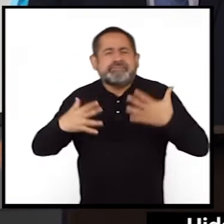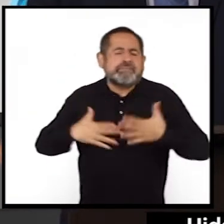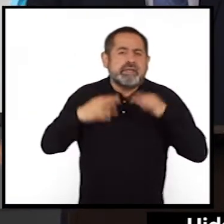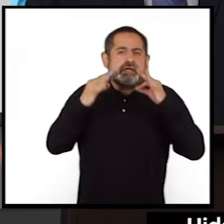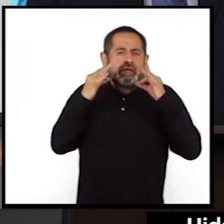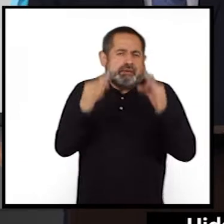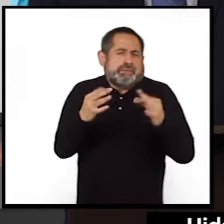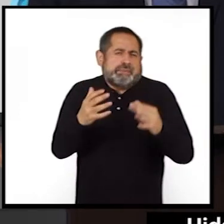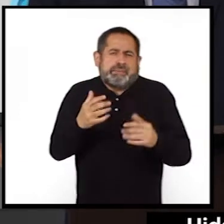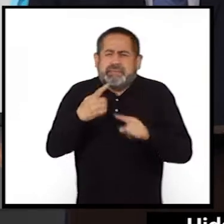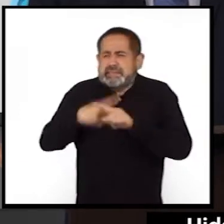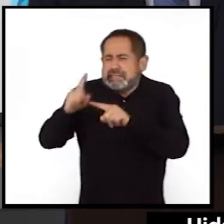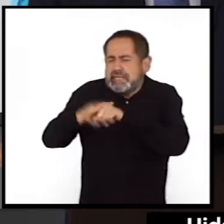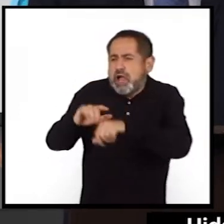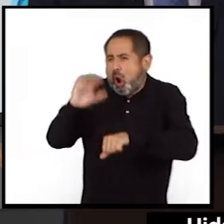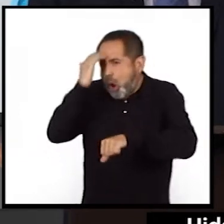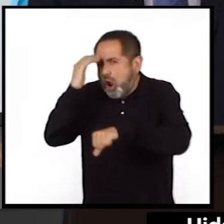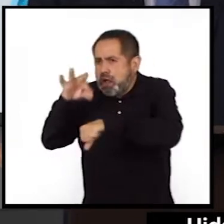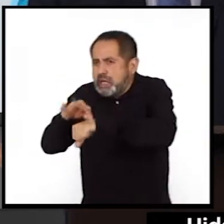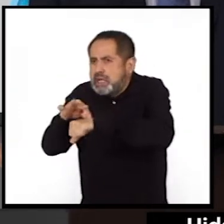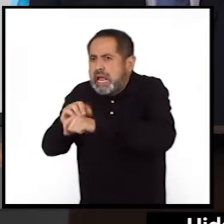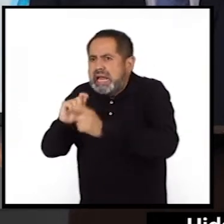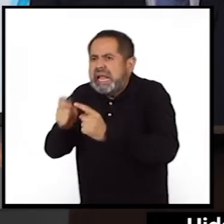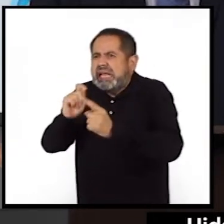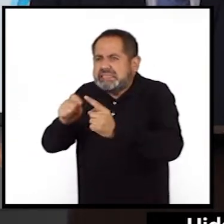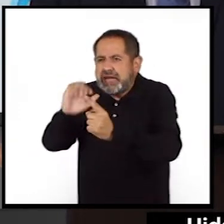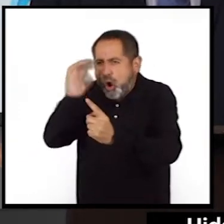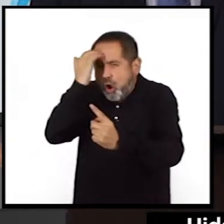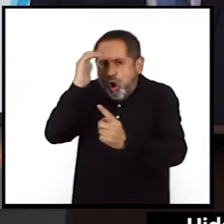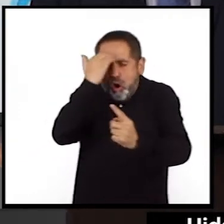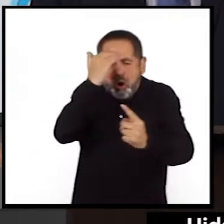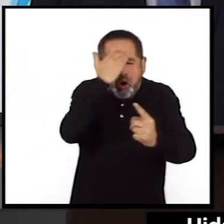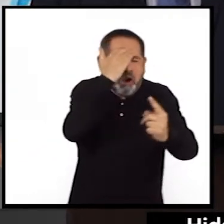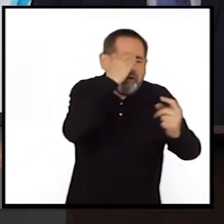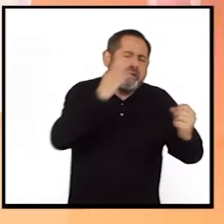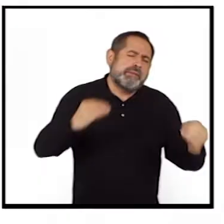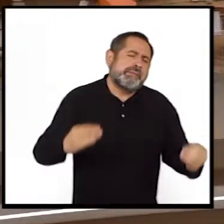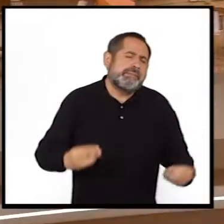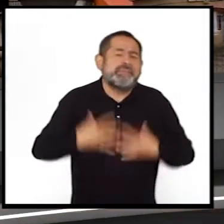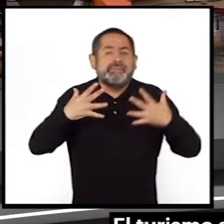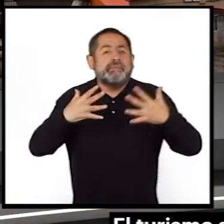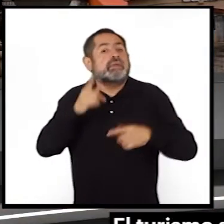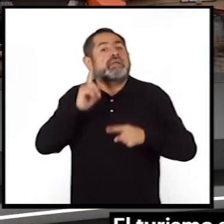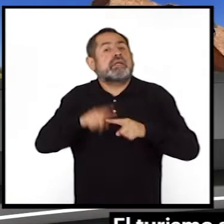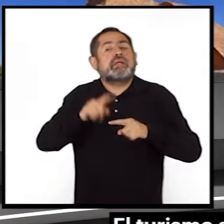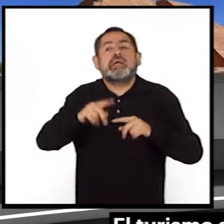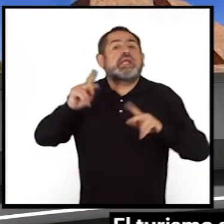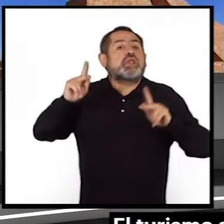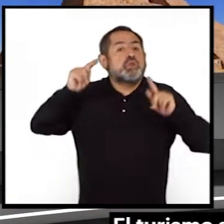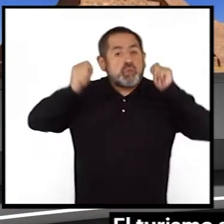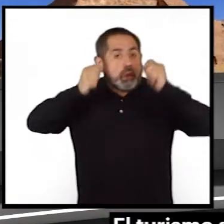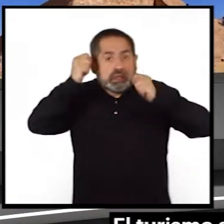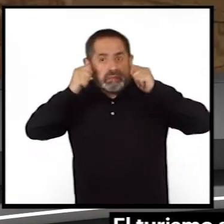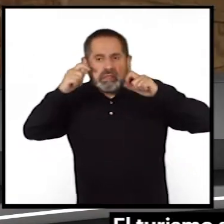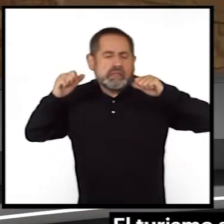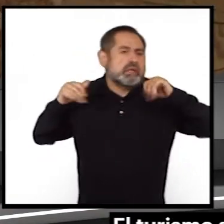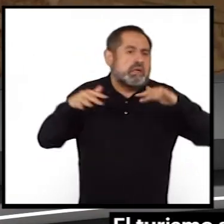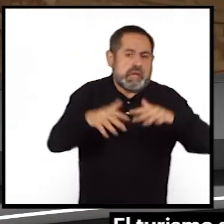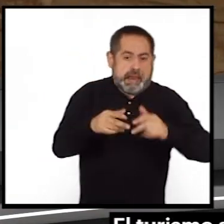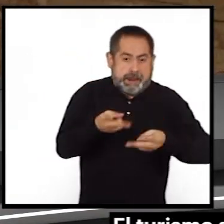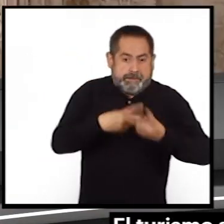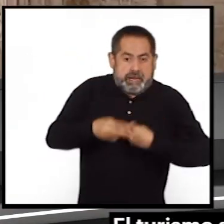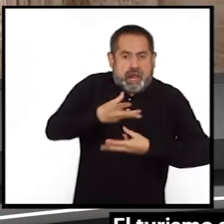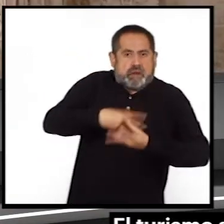es vivir momentos y un sinfín de experiencias que brindamos a nuestros visitantes. El turismo, sin duda alguna,